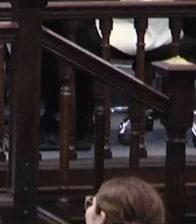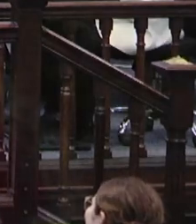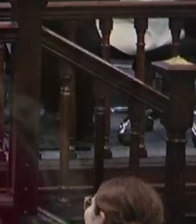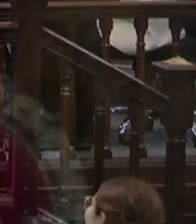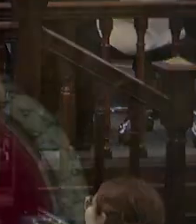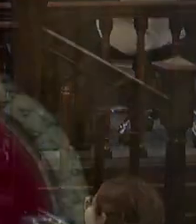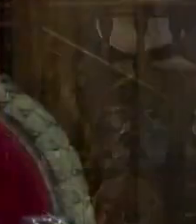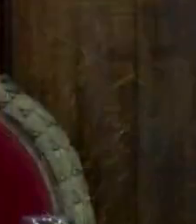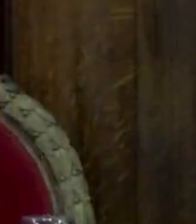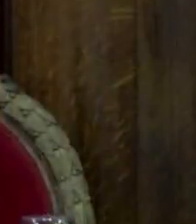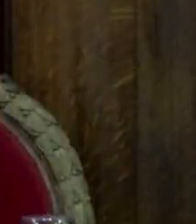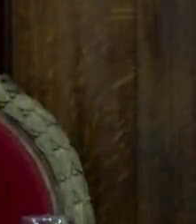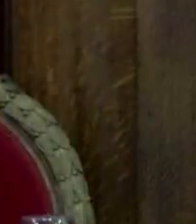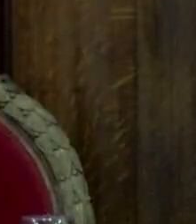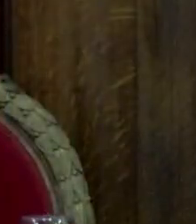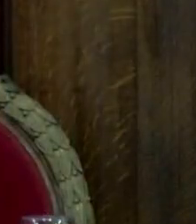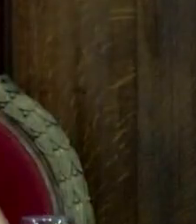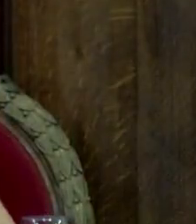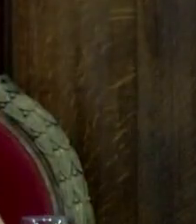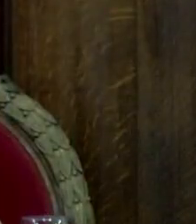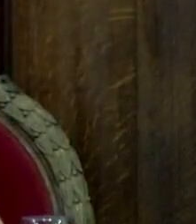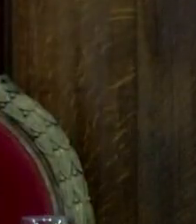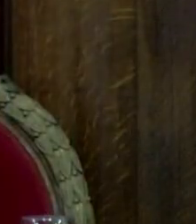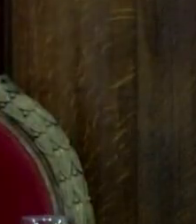Con la derecha, sí.